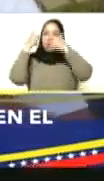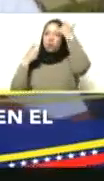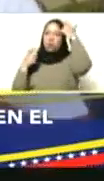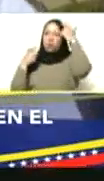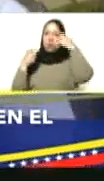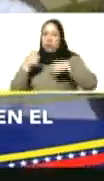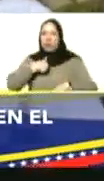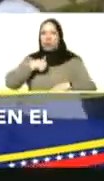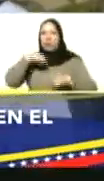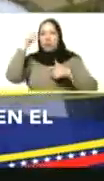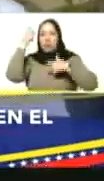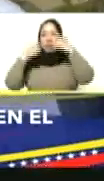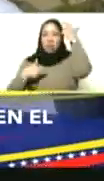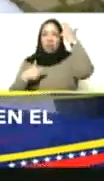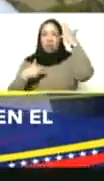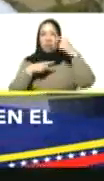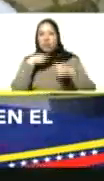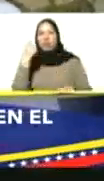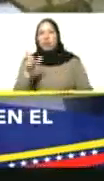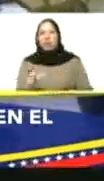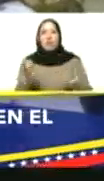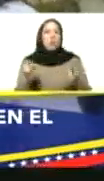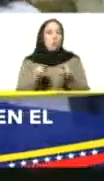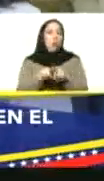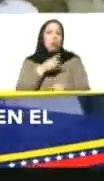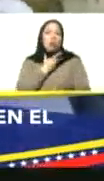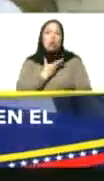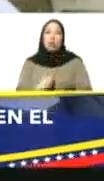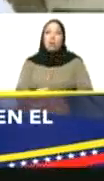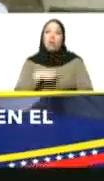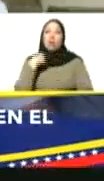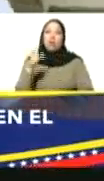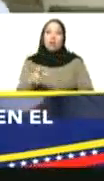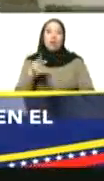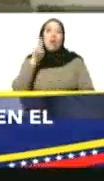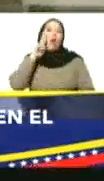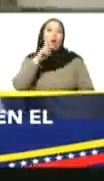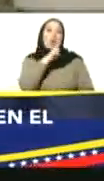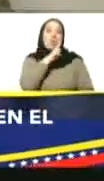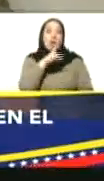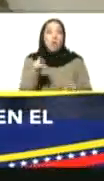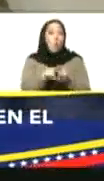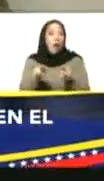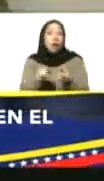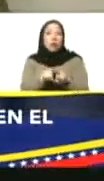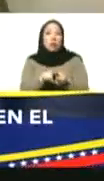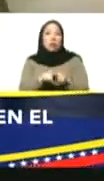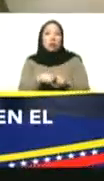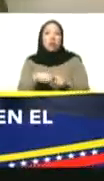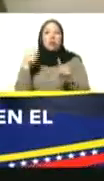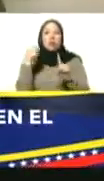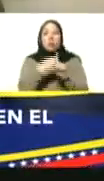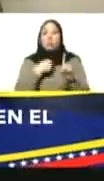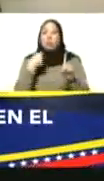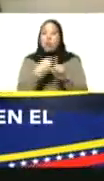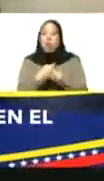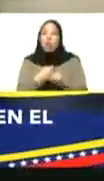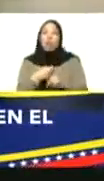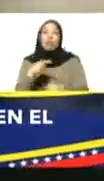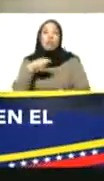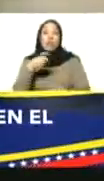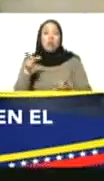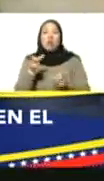mi presidente, ¿cómo no me voy a morir yo? Le decía: mamá, aguanta, que tú eres una mujer luchadora. Y bueno,